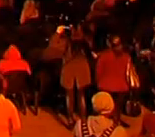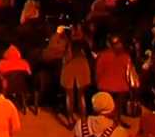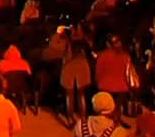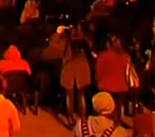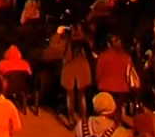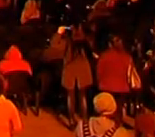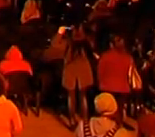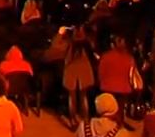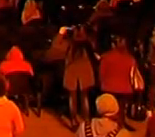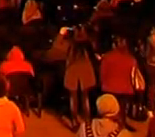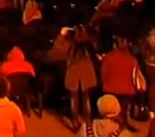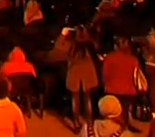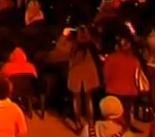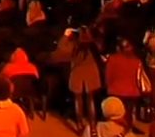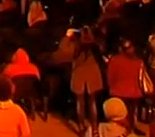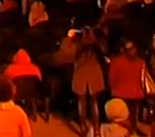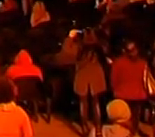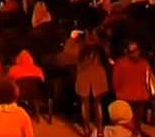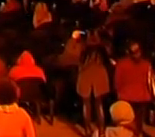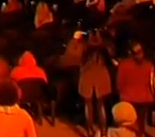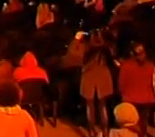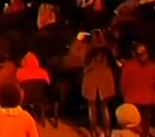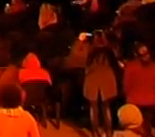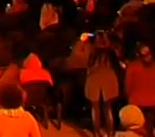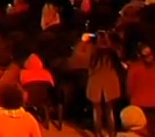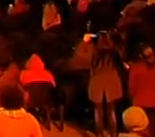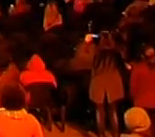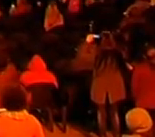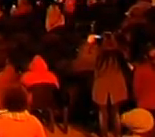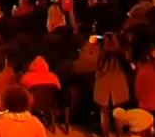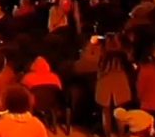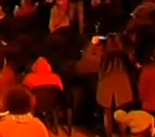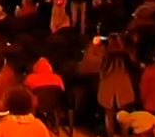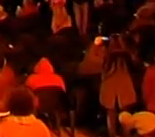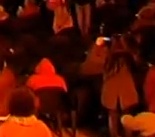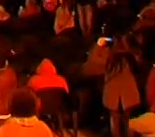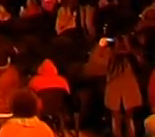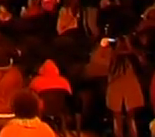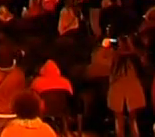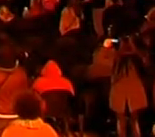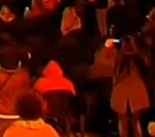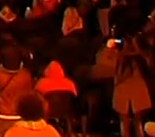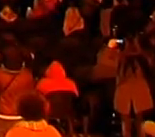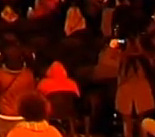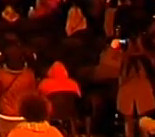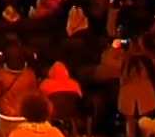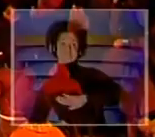lluvia, el público que ya empieza a llenar el aforo del Parque Santa Catalina, y las Crazies que empiezan su actuación en este